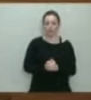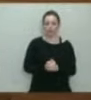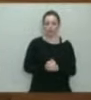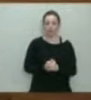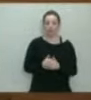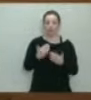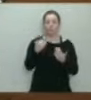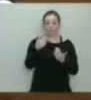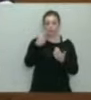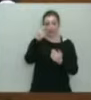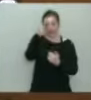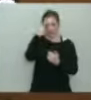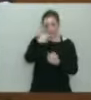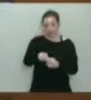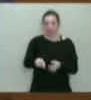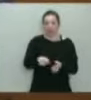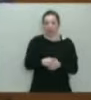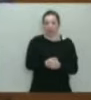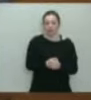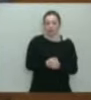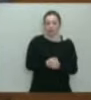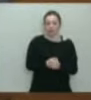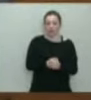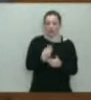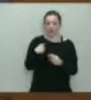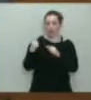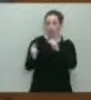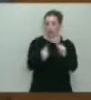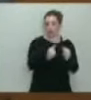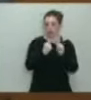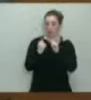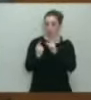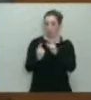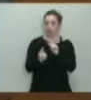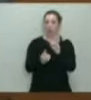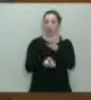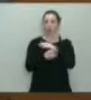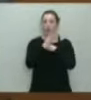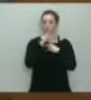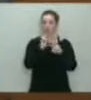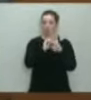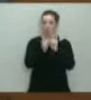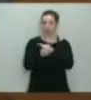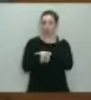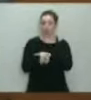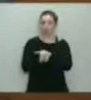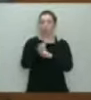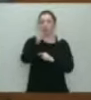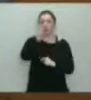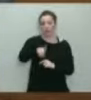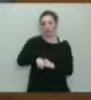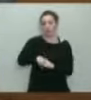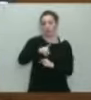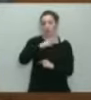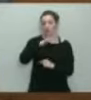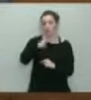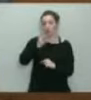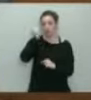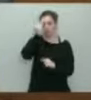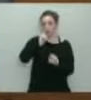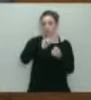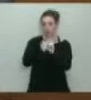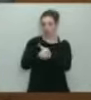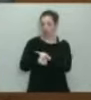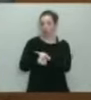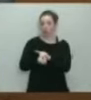en cuenta el debate generado en torno a aquellas modificaciones y a que efectivamente parecía que las modificaciones se